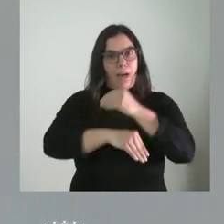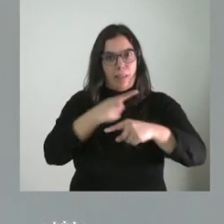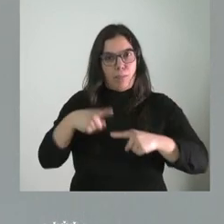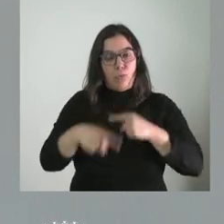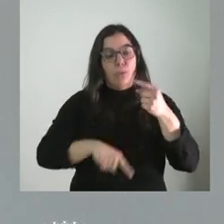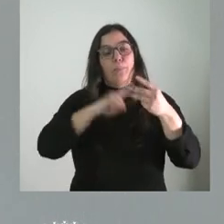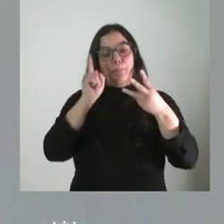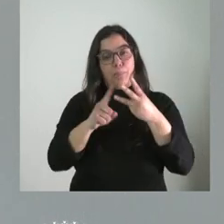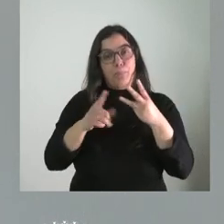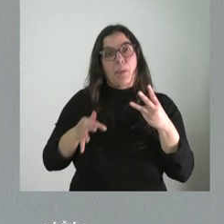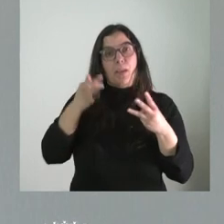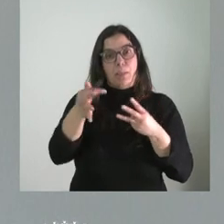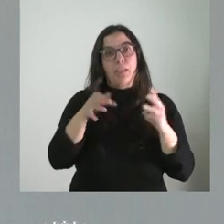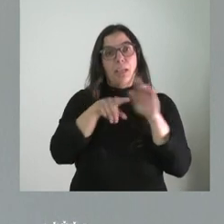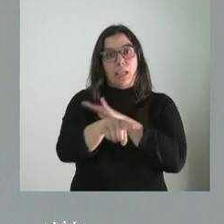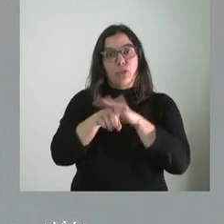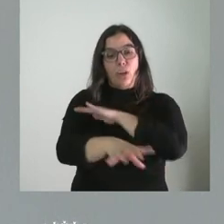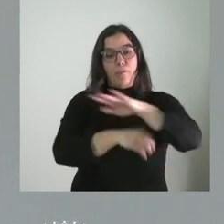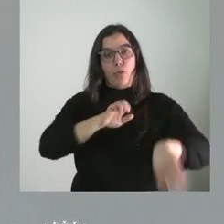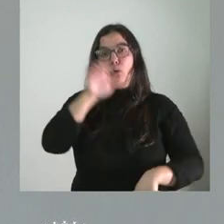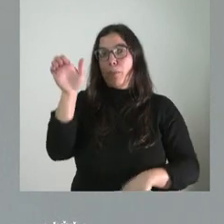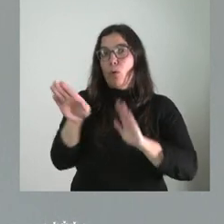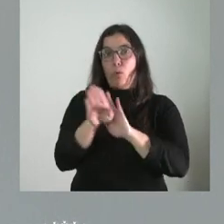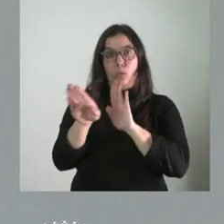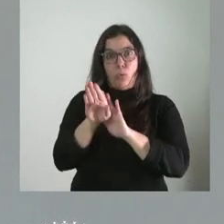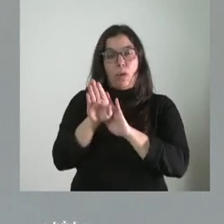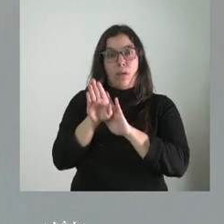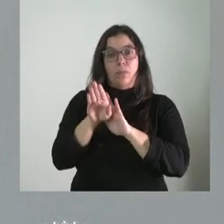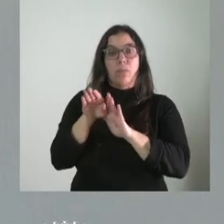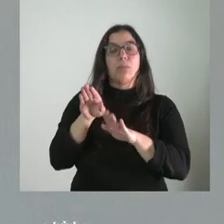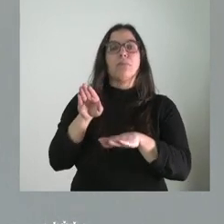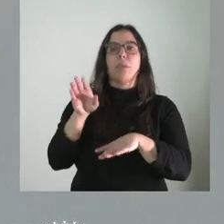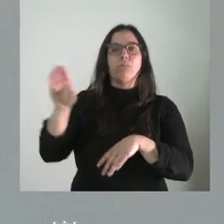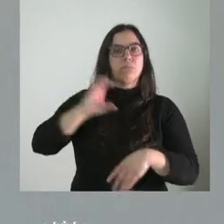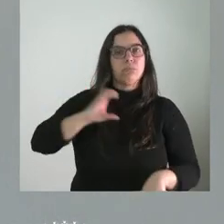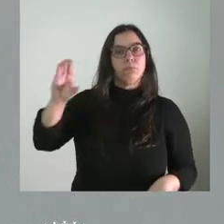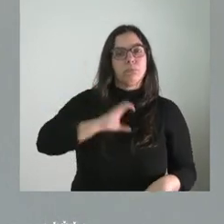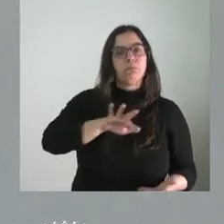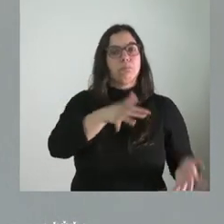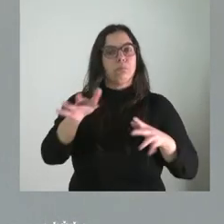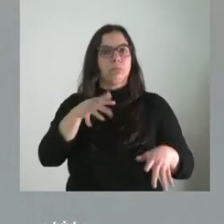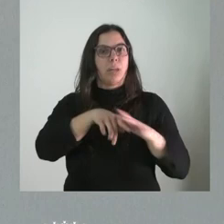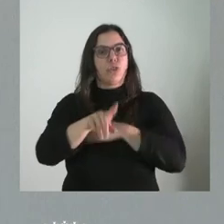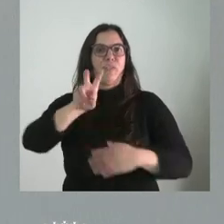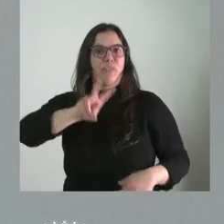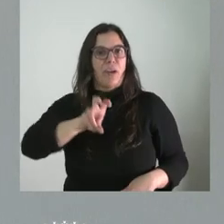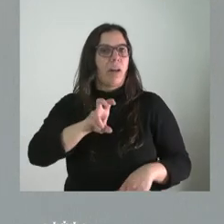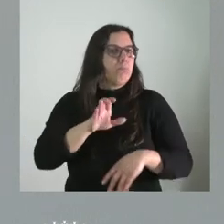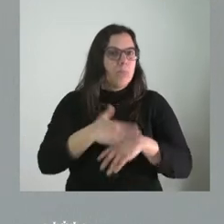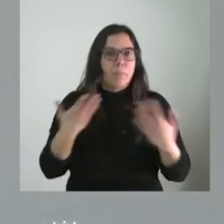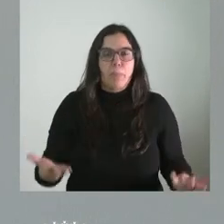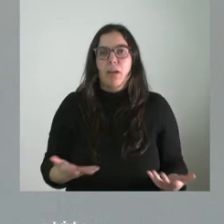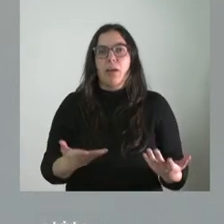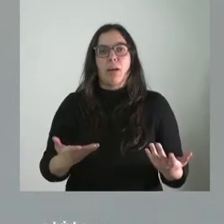sigue gestionando unos fondos europeos necesitation que van llegando a nuestra comunidad y que están siendo útiles pues para